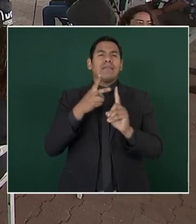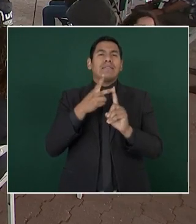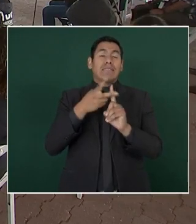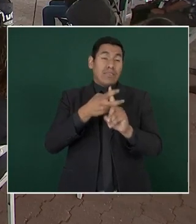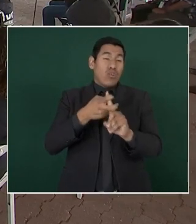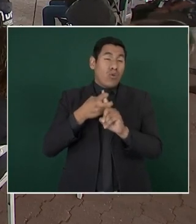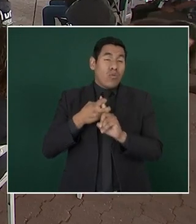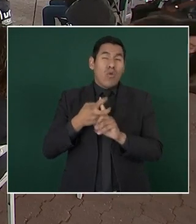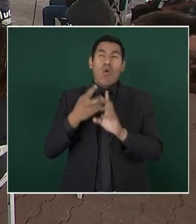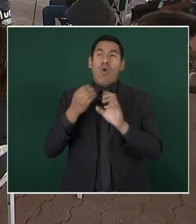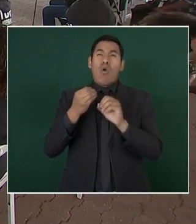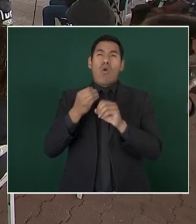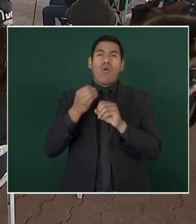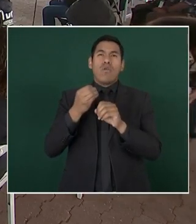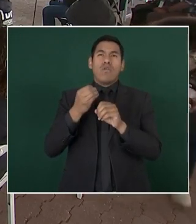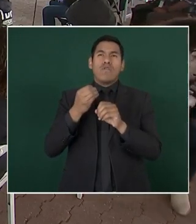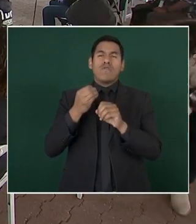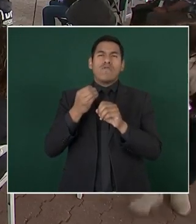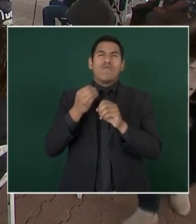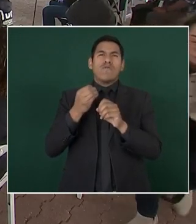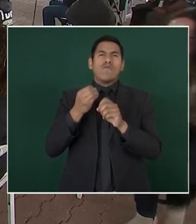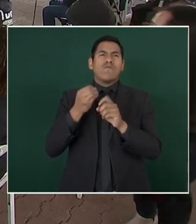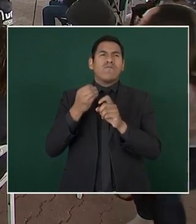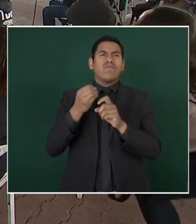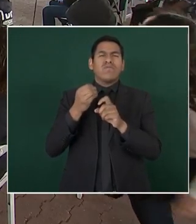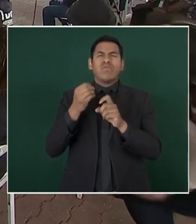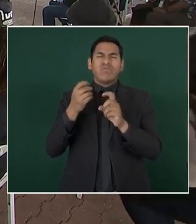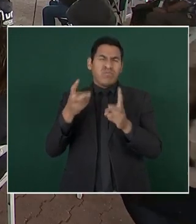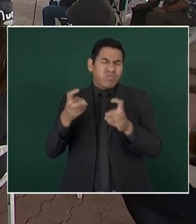denuncia. Pero cuando se trata de homicidio,